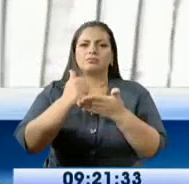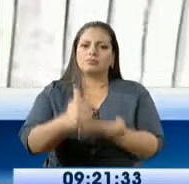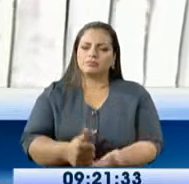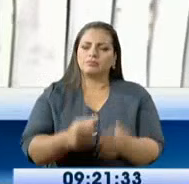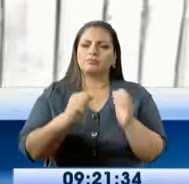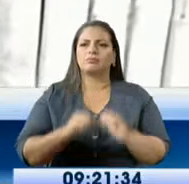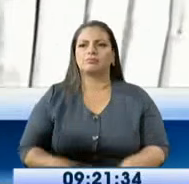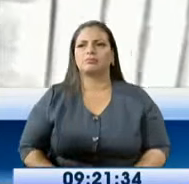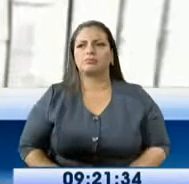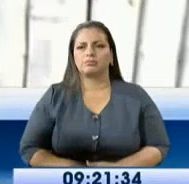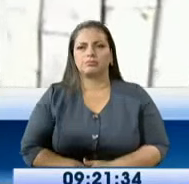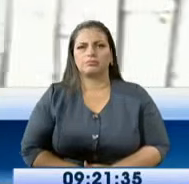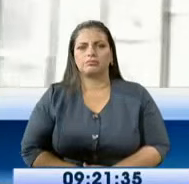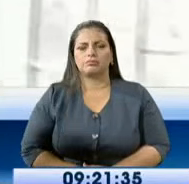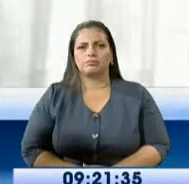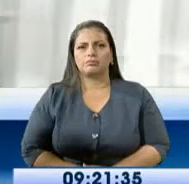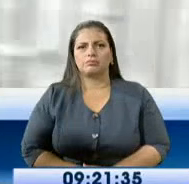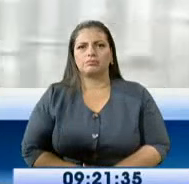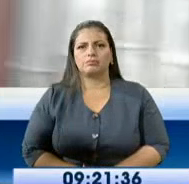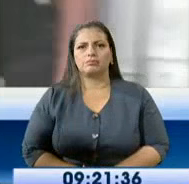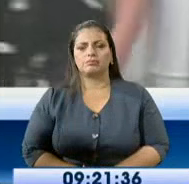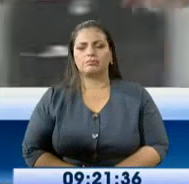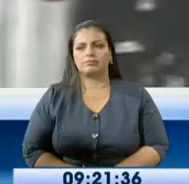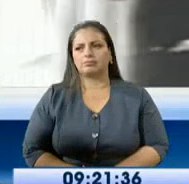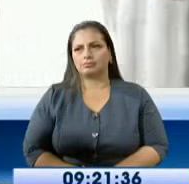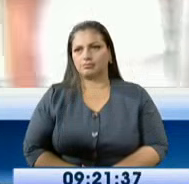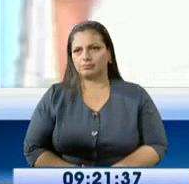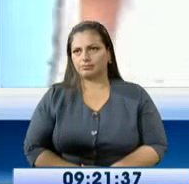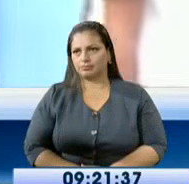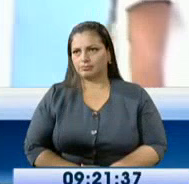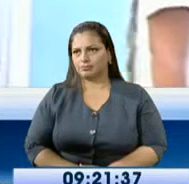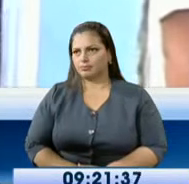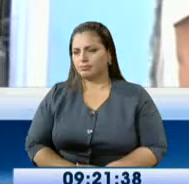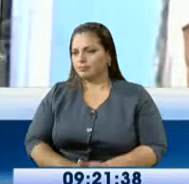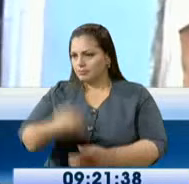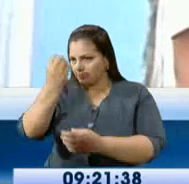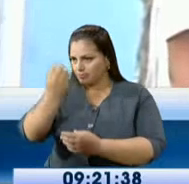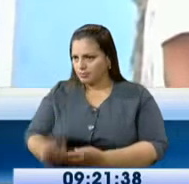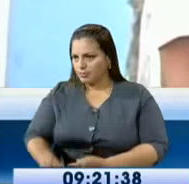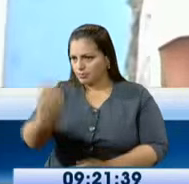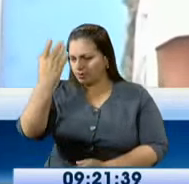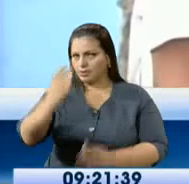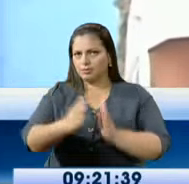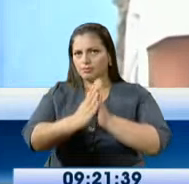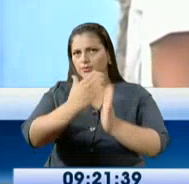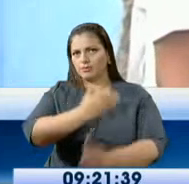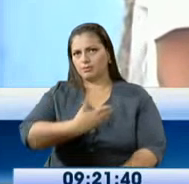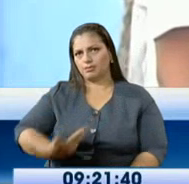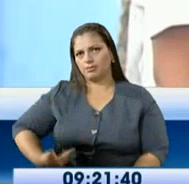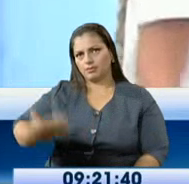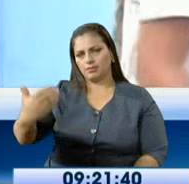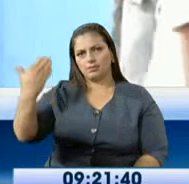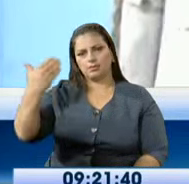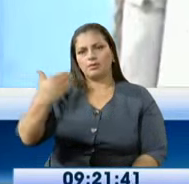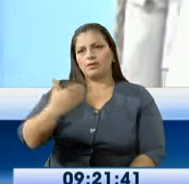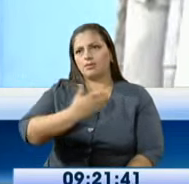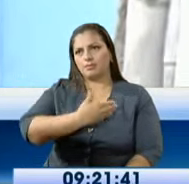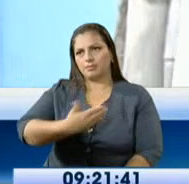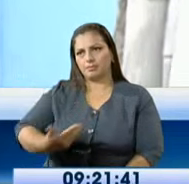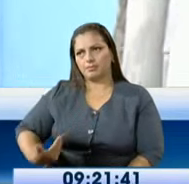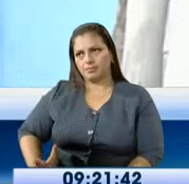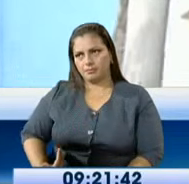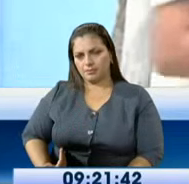¿sí? Muy buenos días, señora. Yo tengo gusto llamarle la atención al señor presidente que nos ayude. Nosotros somos moradores ya viejos. Presidente de la